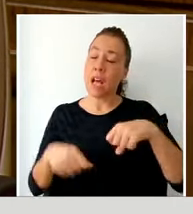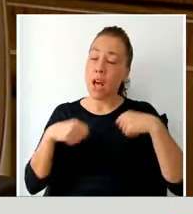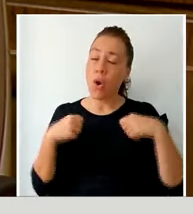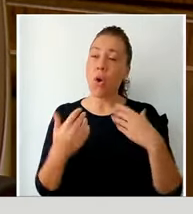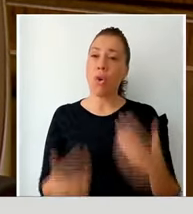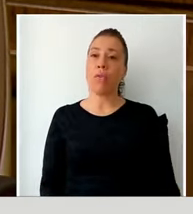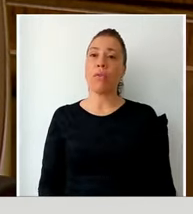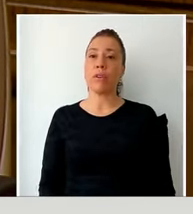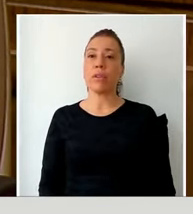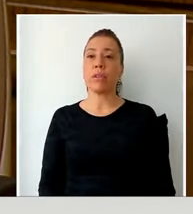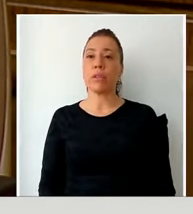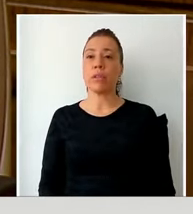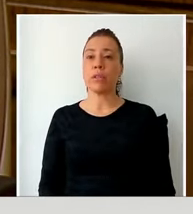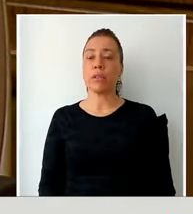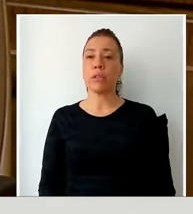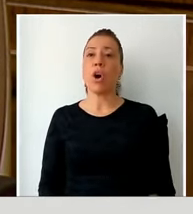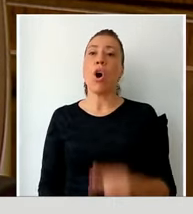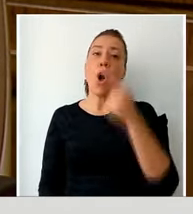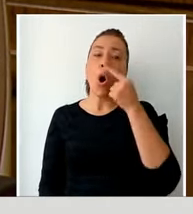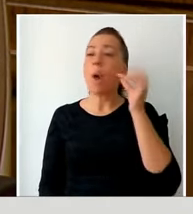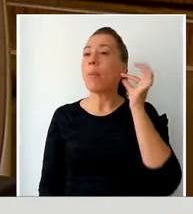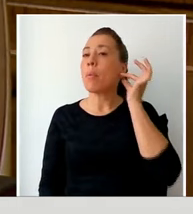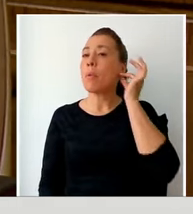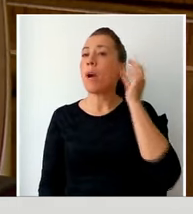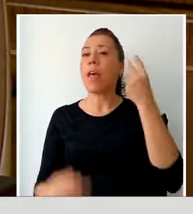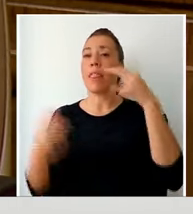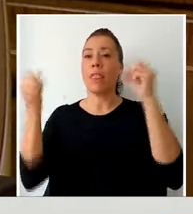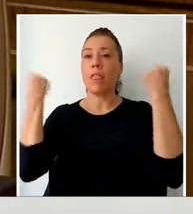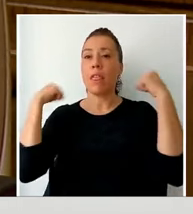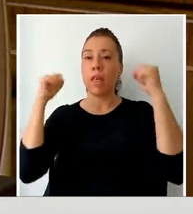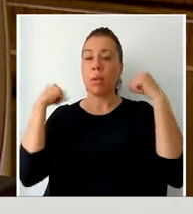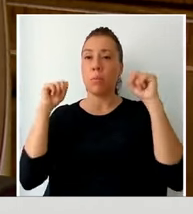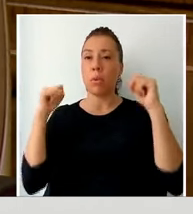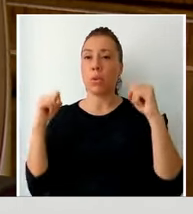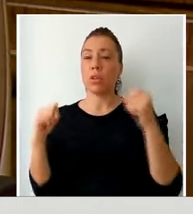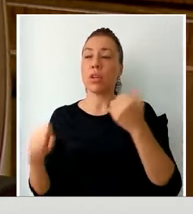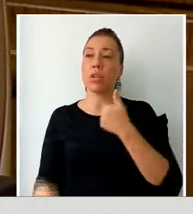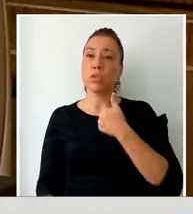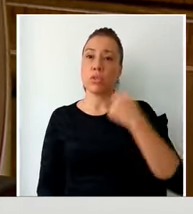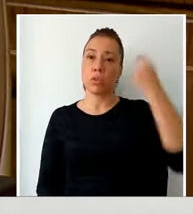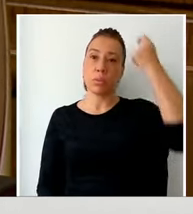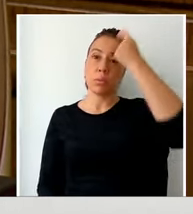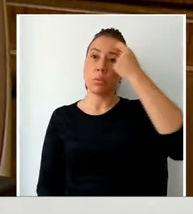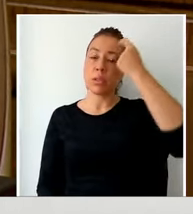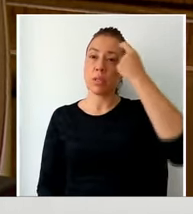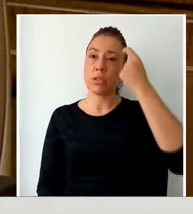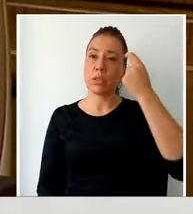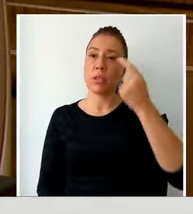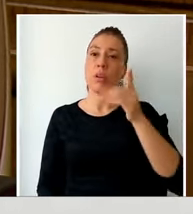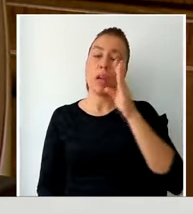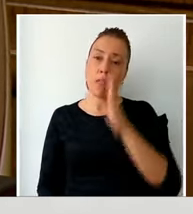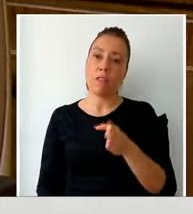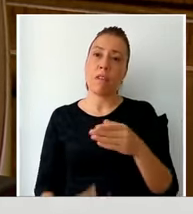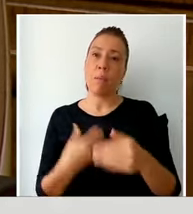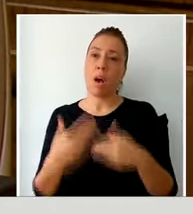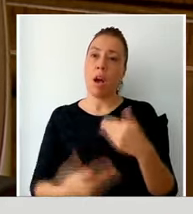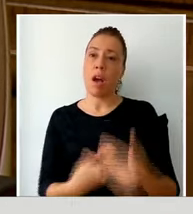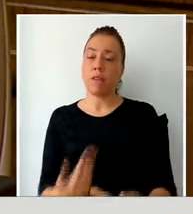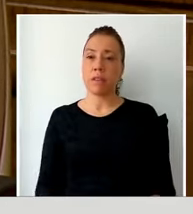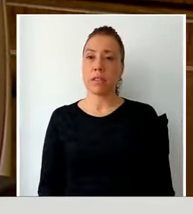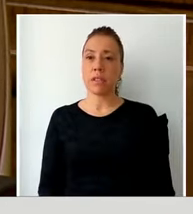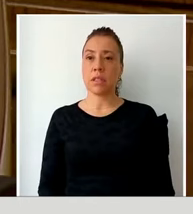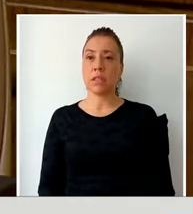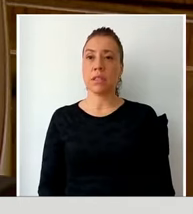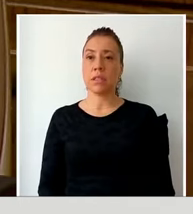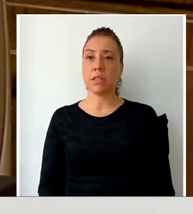los hombres los hombres y las mujeres del deporte Yo creo que es lo que tenemos que avanzar pero aquí también nosotros